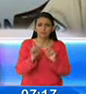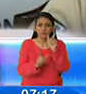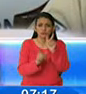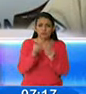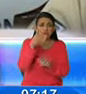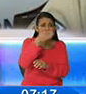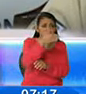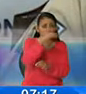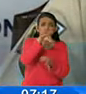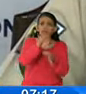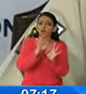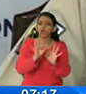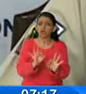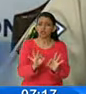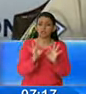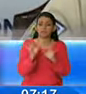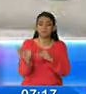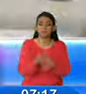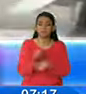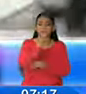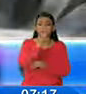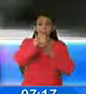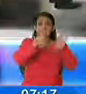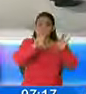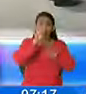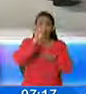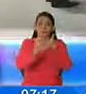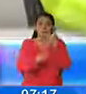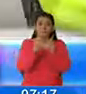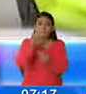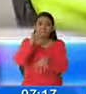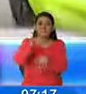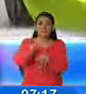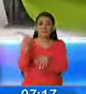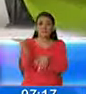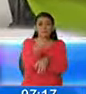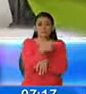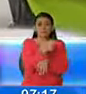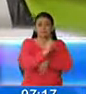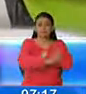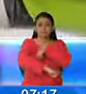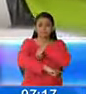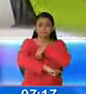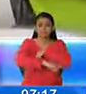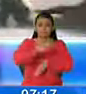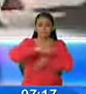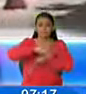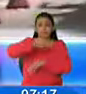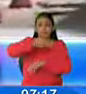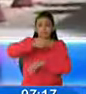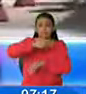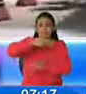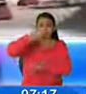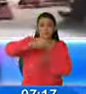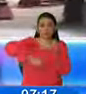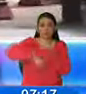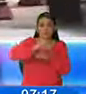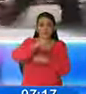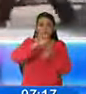el voto. Informó además que 194 personas fueron citadas por infringir la ley seca. Ellas tienen que cancelar una multa de